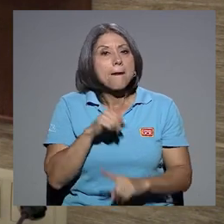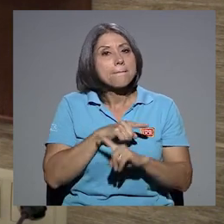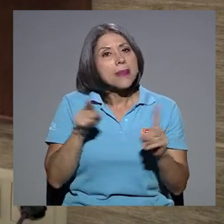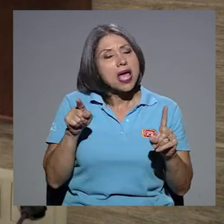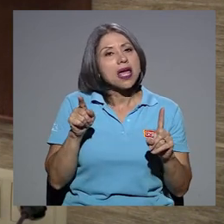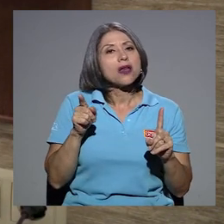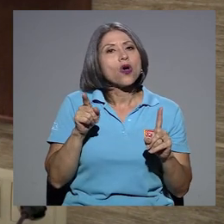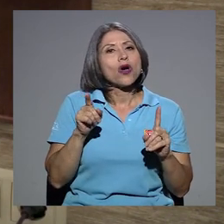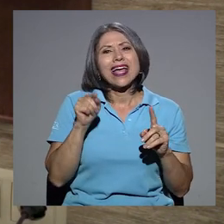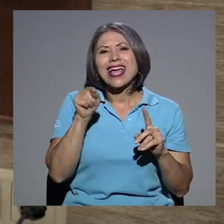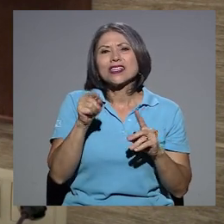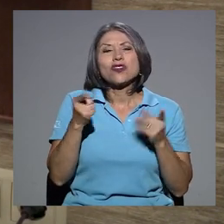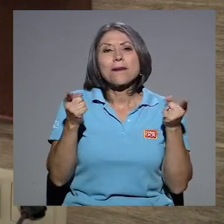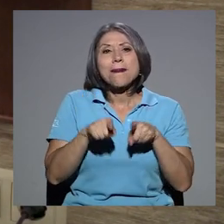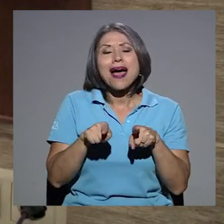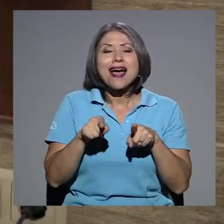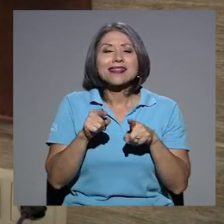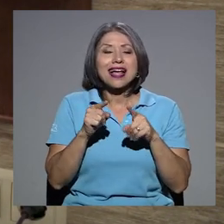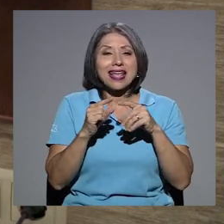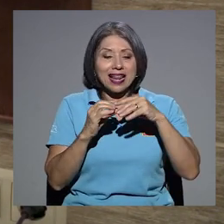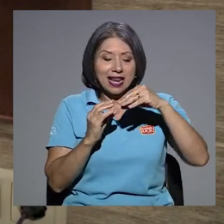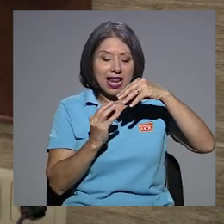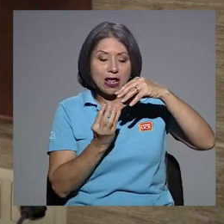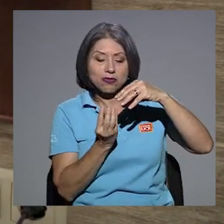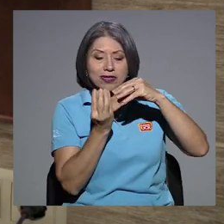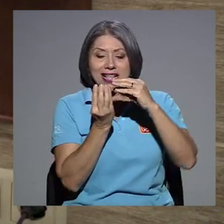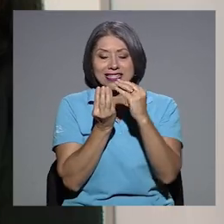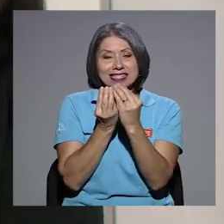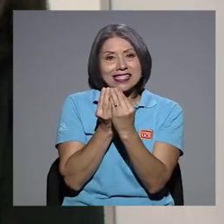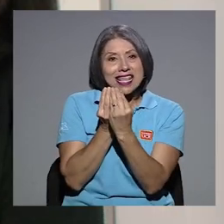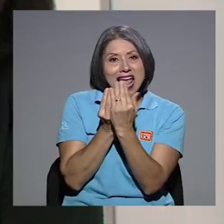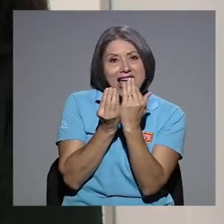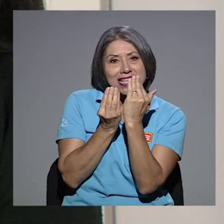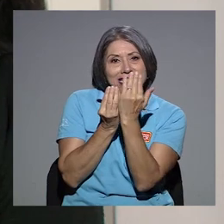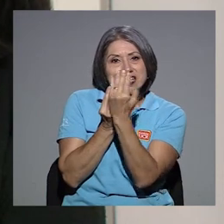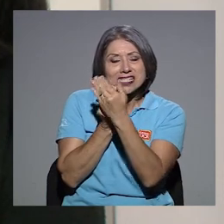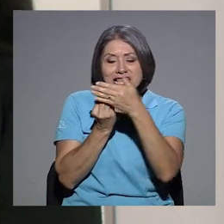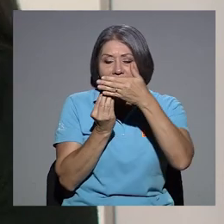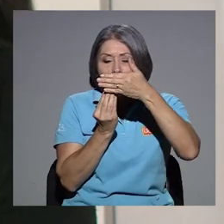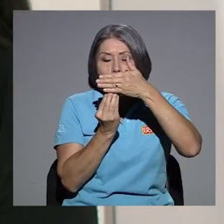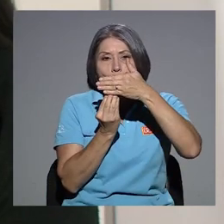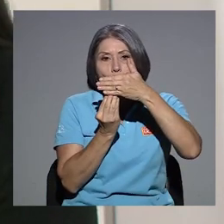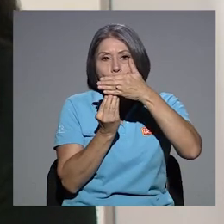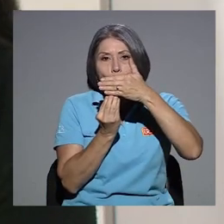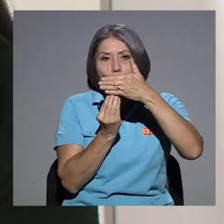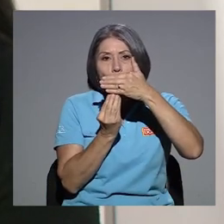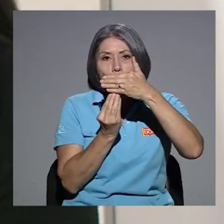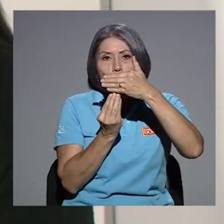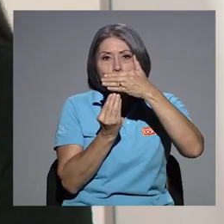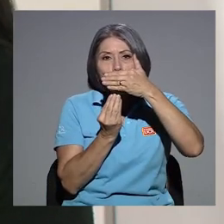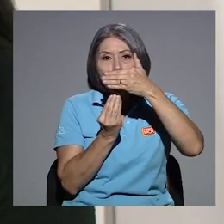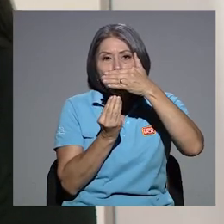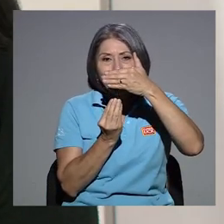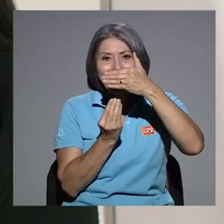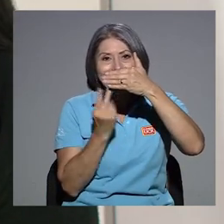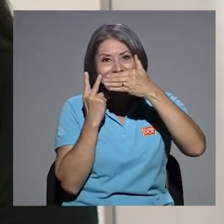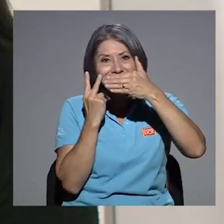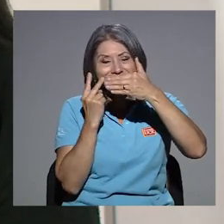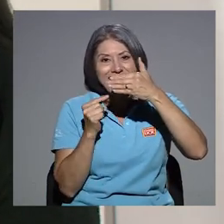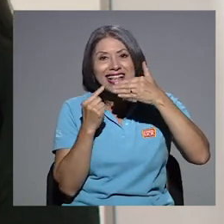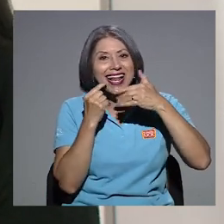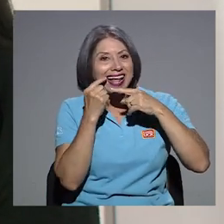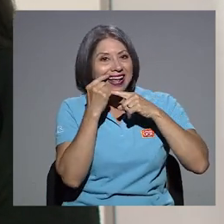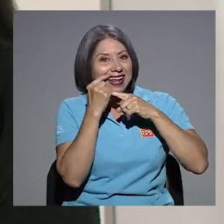que produce es una retracción de la encía. Es que la encía se empieza, y se empiezan a destapar, exacto, se empiezan a destapar las raíces de los